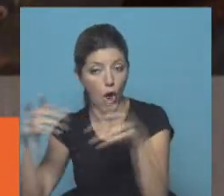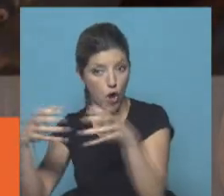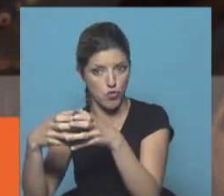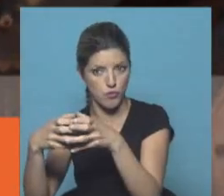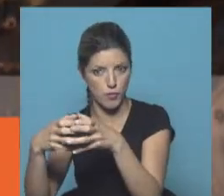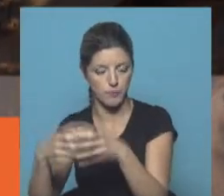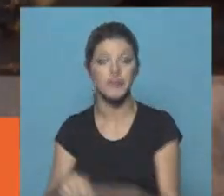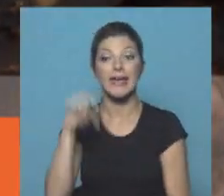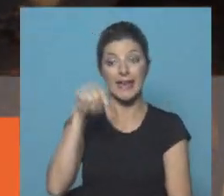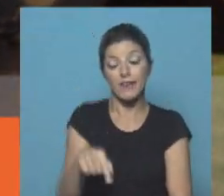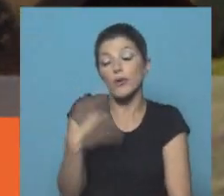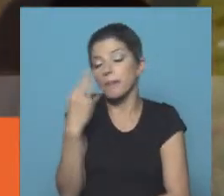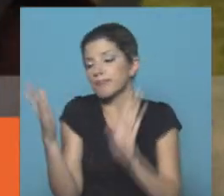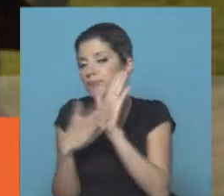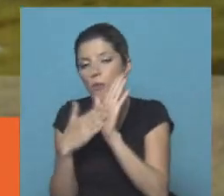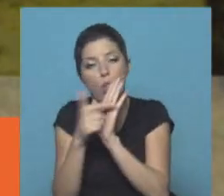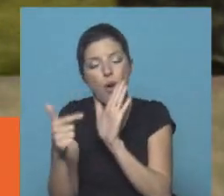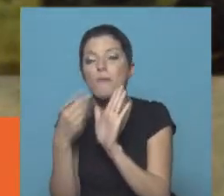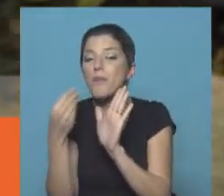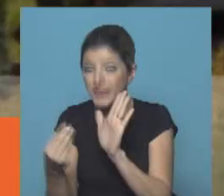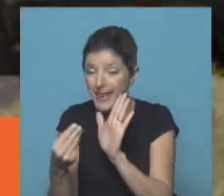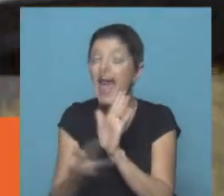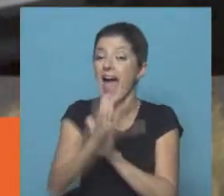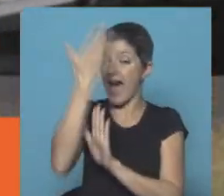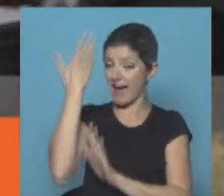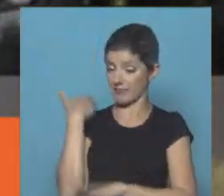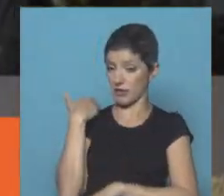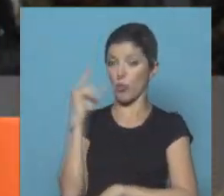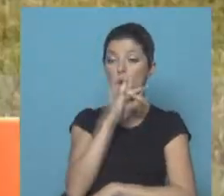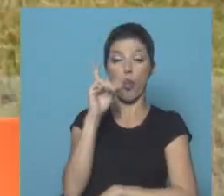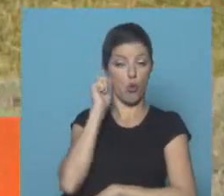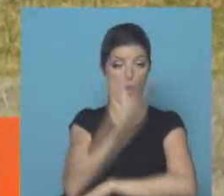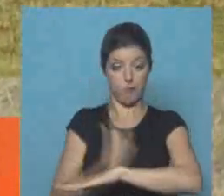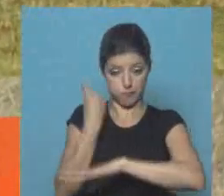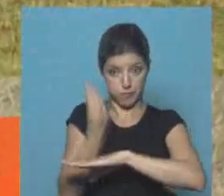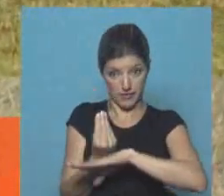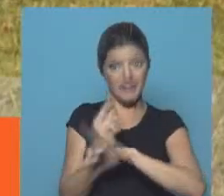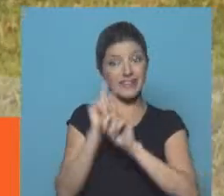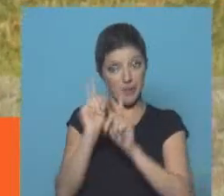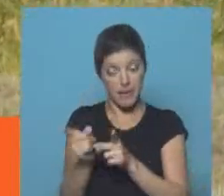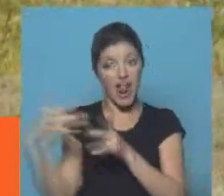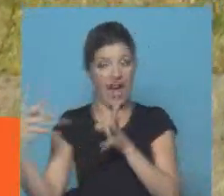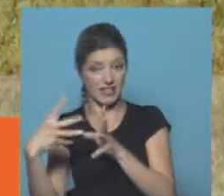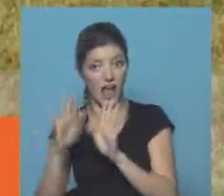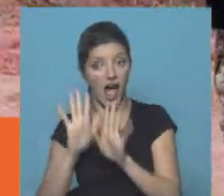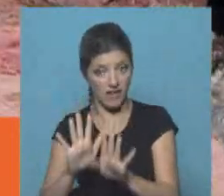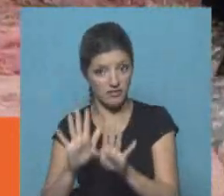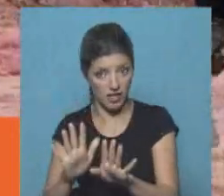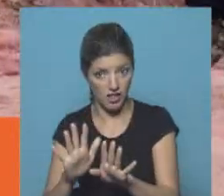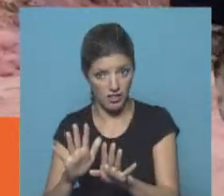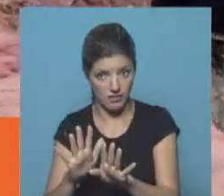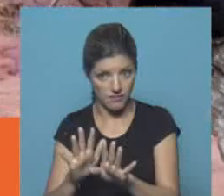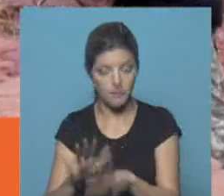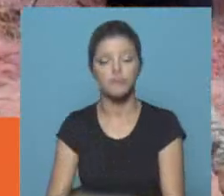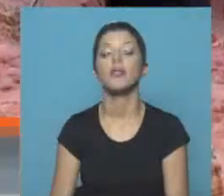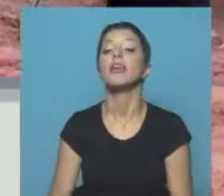imputación con poco sustento, ya que ataques atribuidos al EPP se sucedieron también bajo los gobiernos de Nicanor